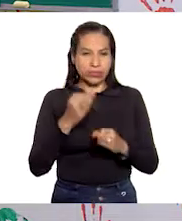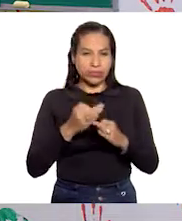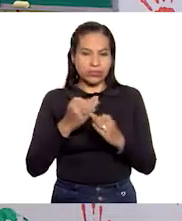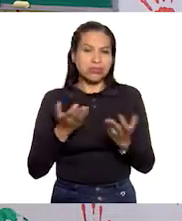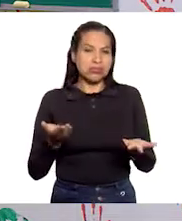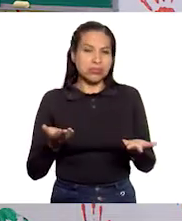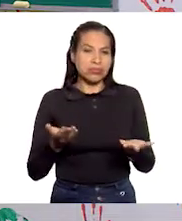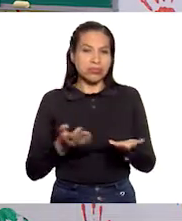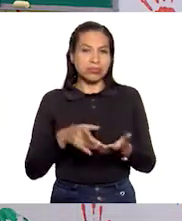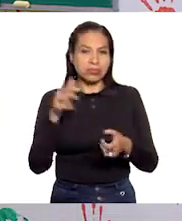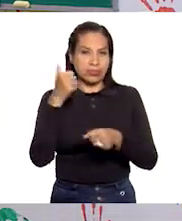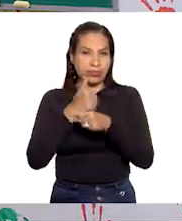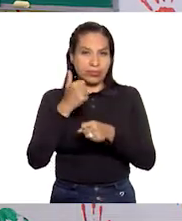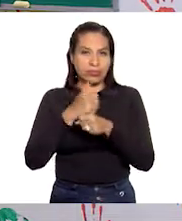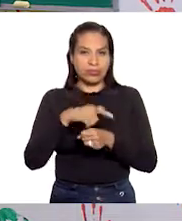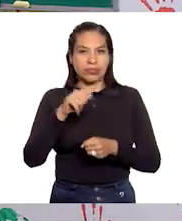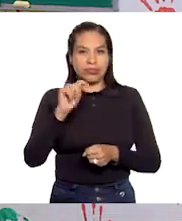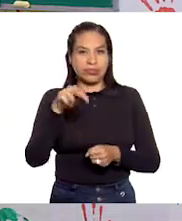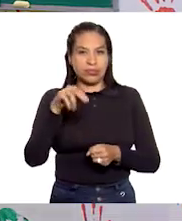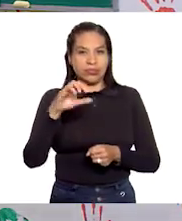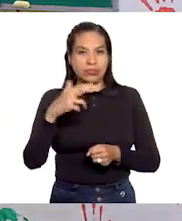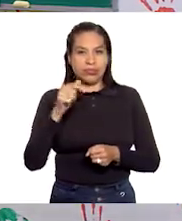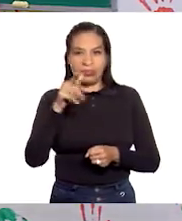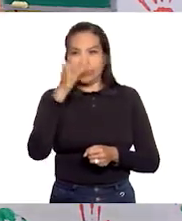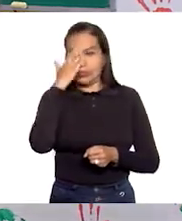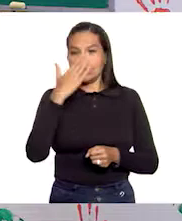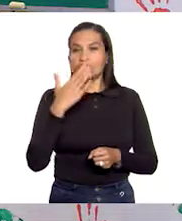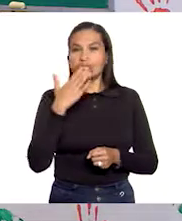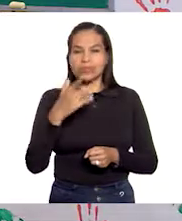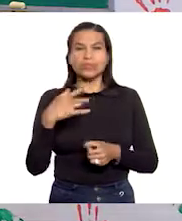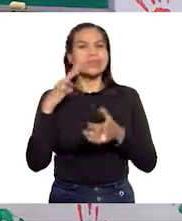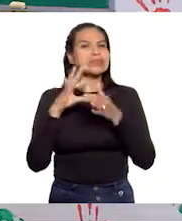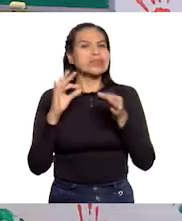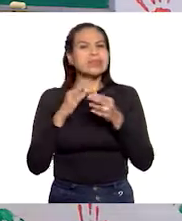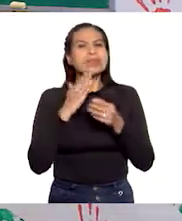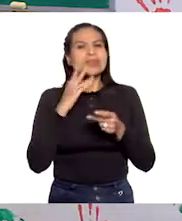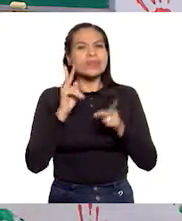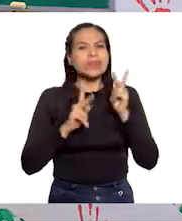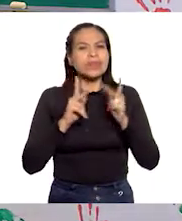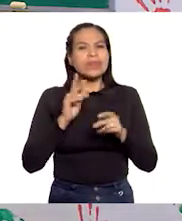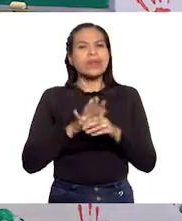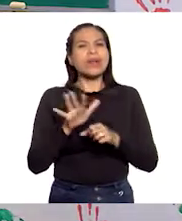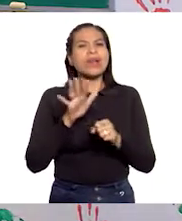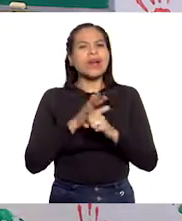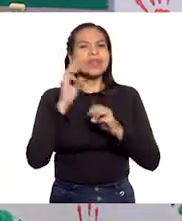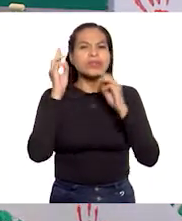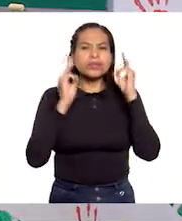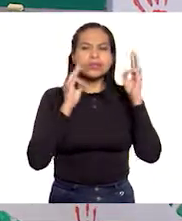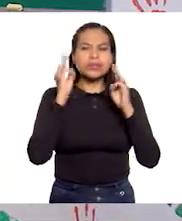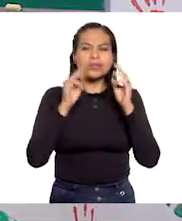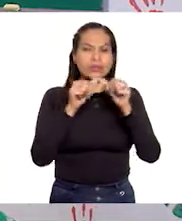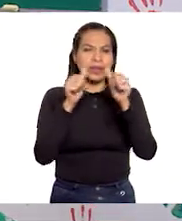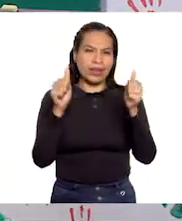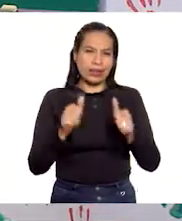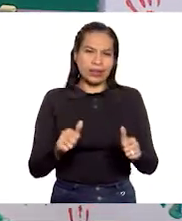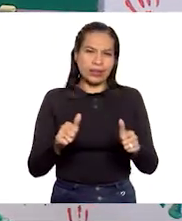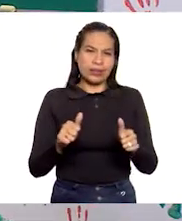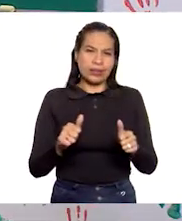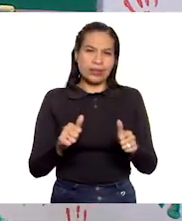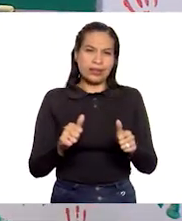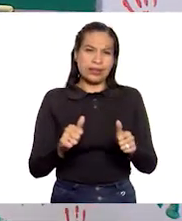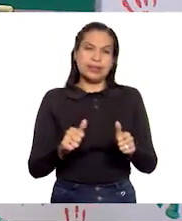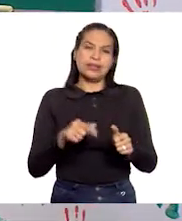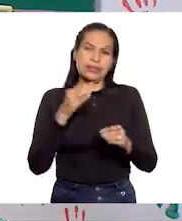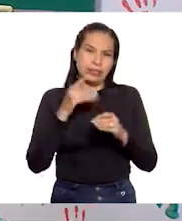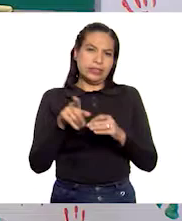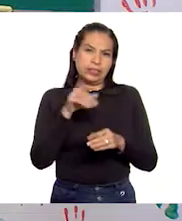que la abuela Tencha, que tú la conoces muy bien, ¿sí?, nos platique bien qué son estos museos de arte, que